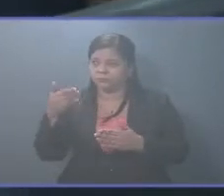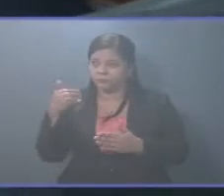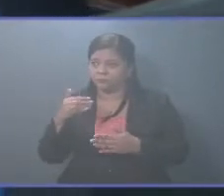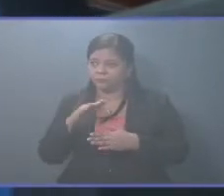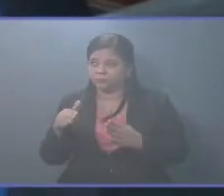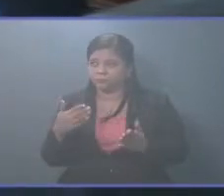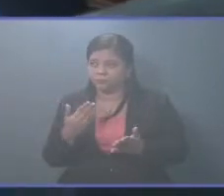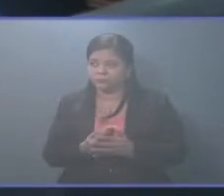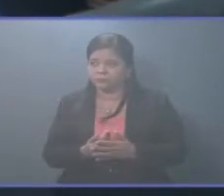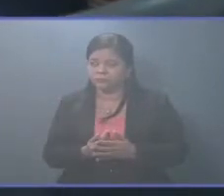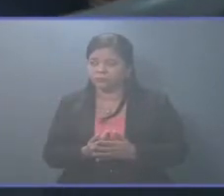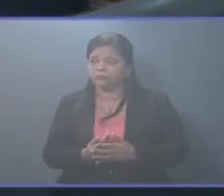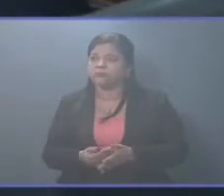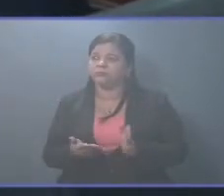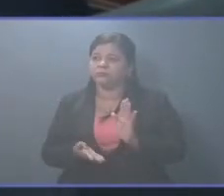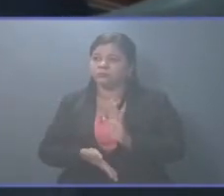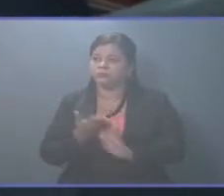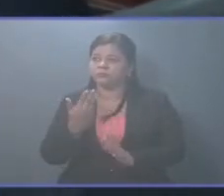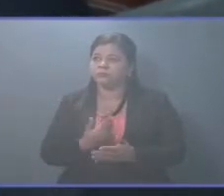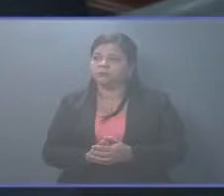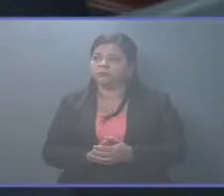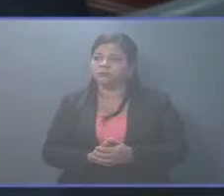lides, y